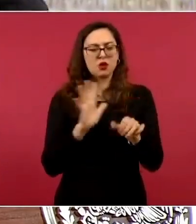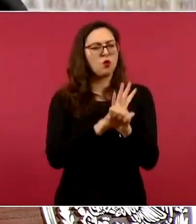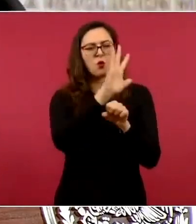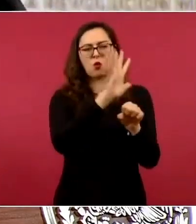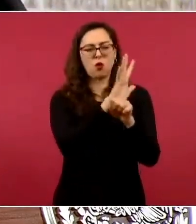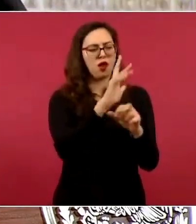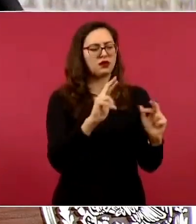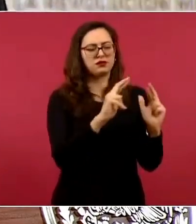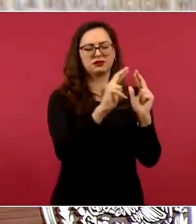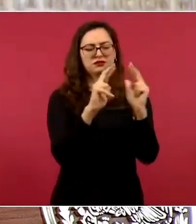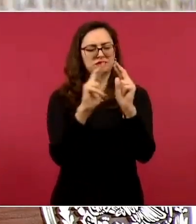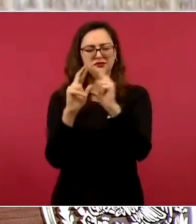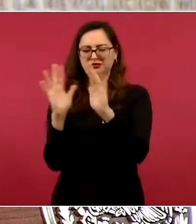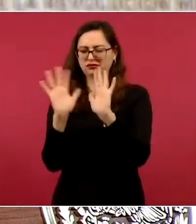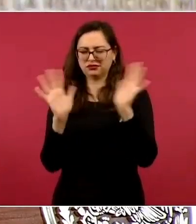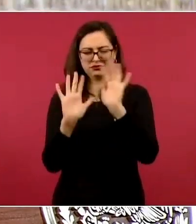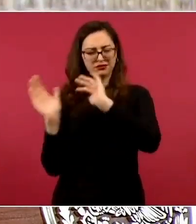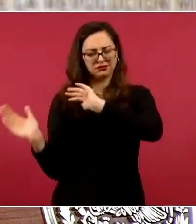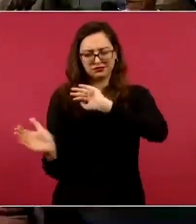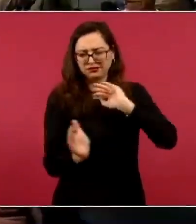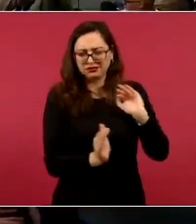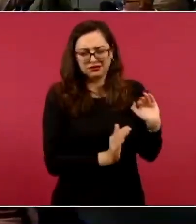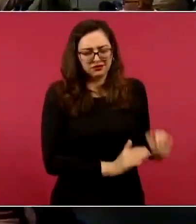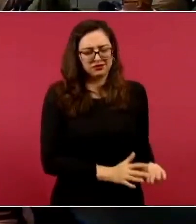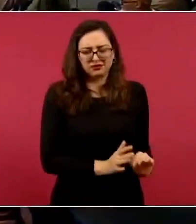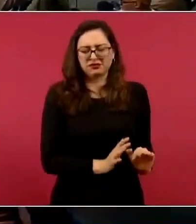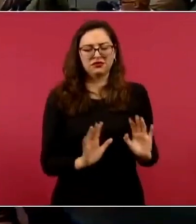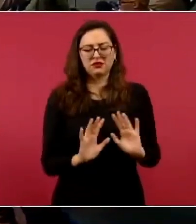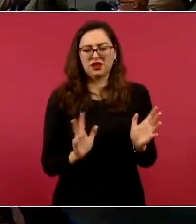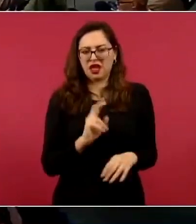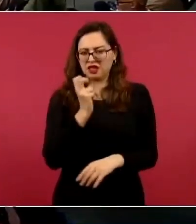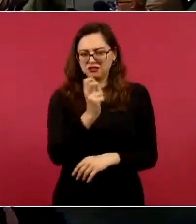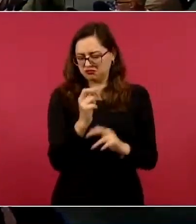independientemente de la religión,